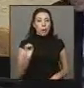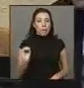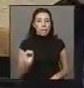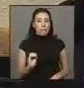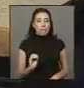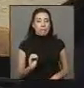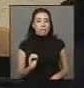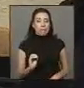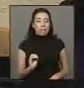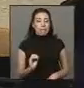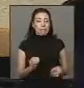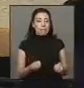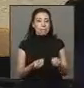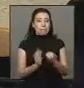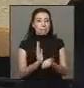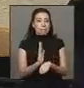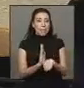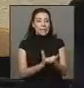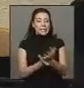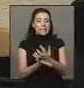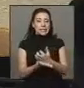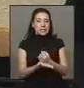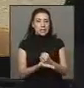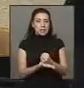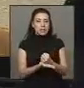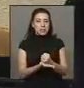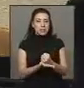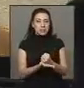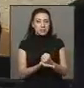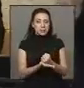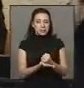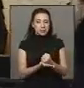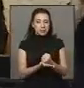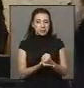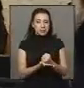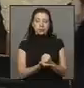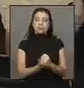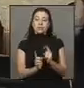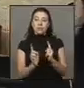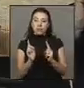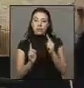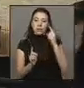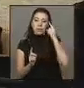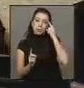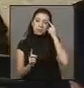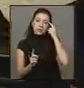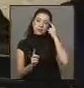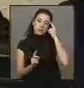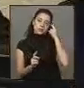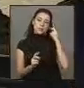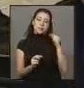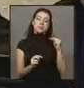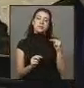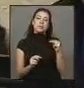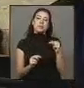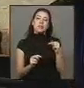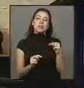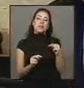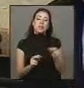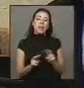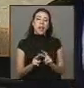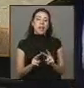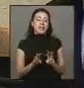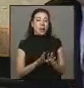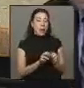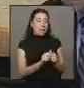5% de reajuste. Hay quienes creen que la